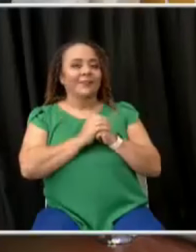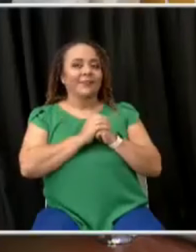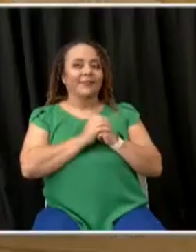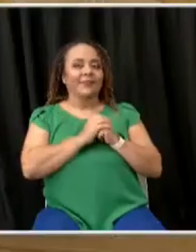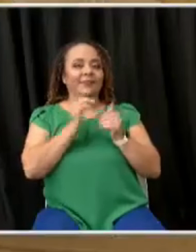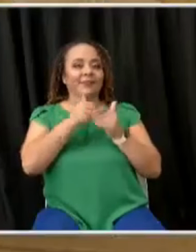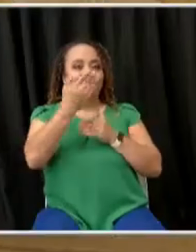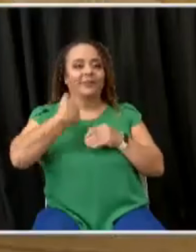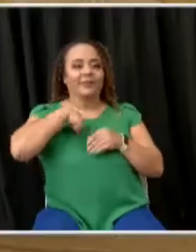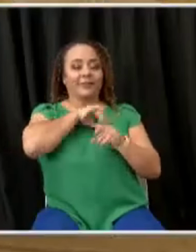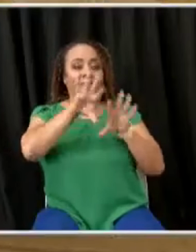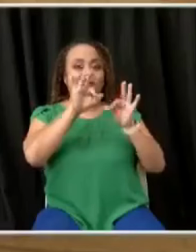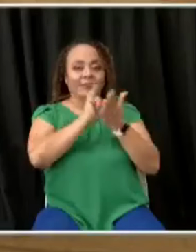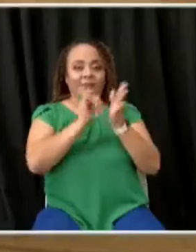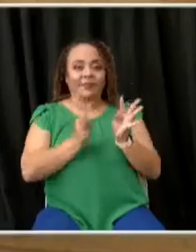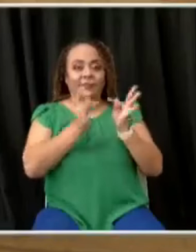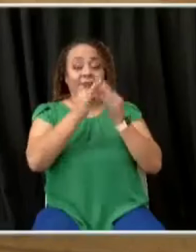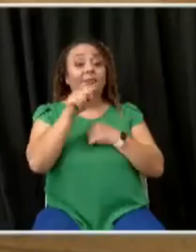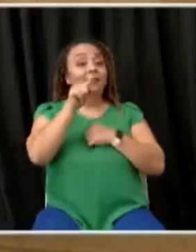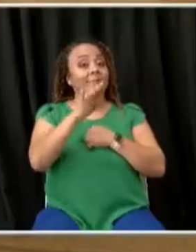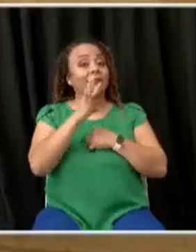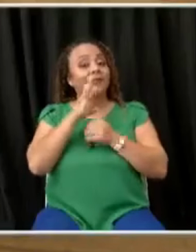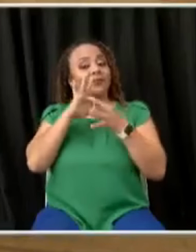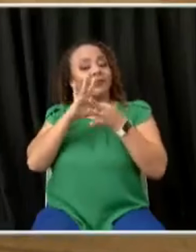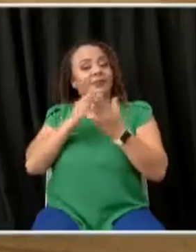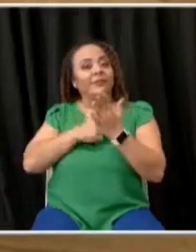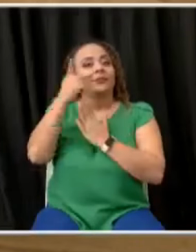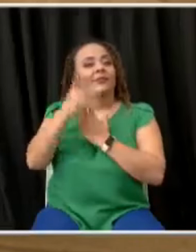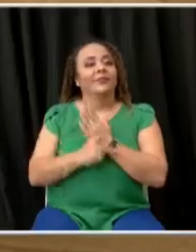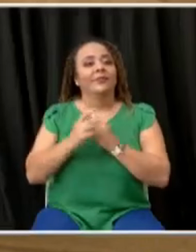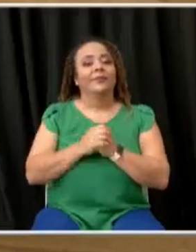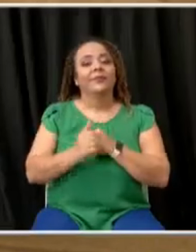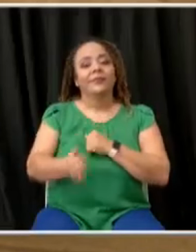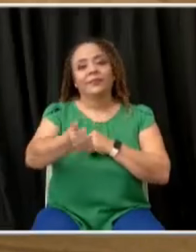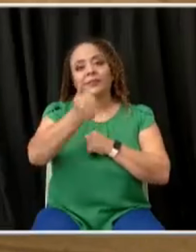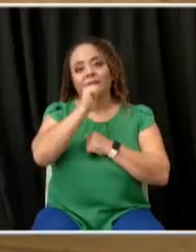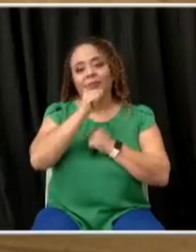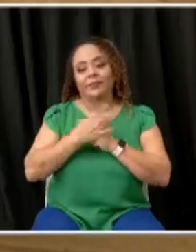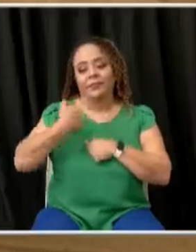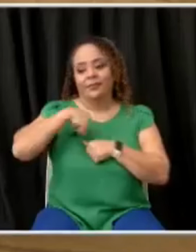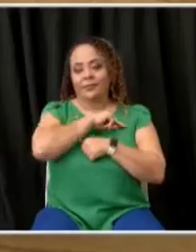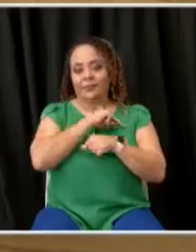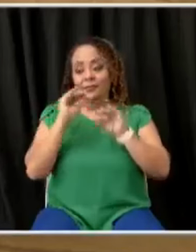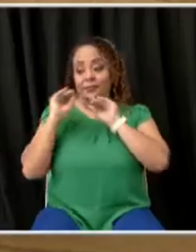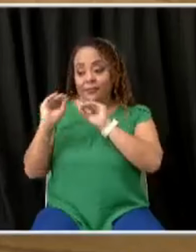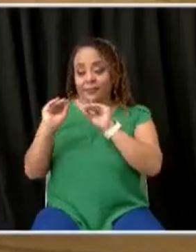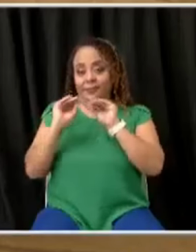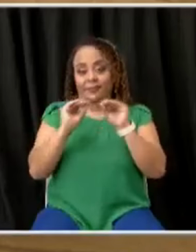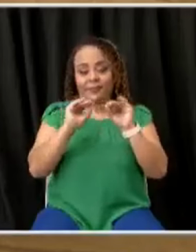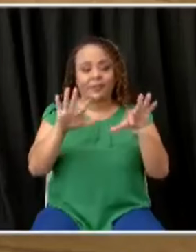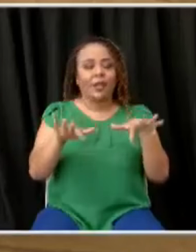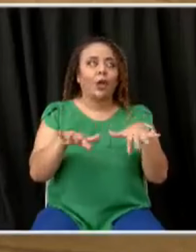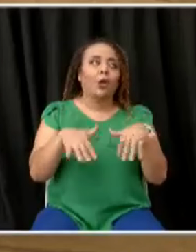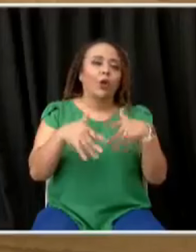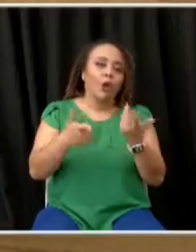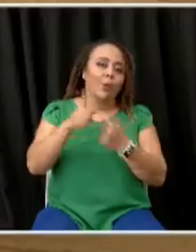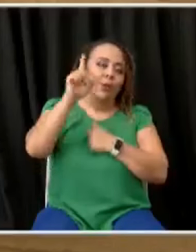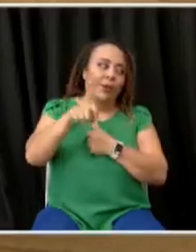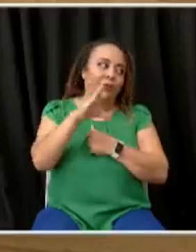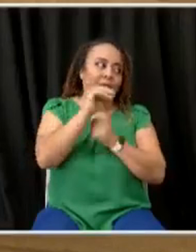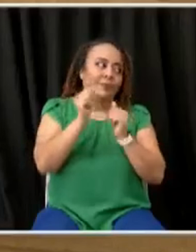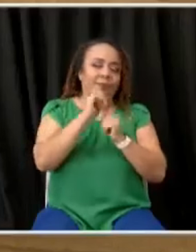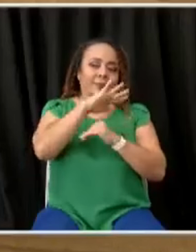los vamos a invitar a ese taller en el cual usted nos va a hablar sobre este programa de hidratación que vamos a estar enseñándoles cómo debe de ser y con